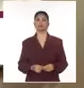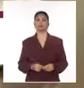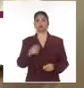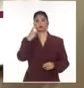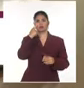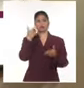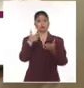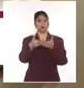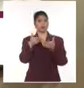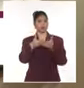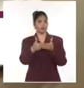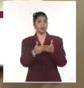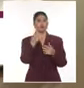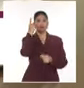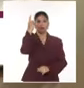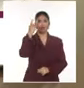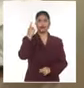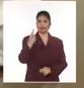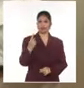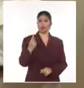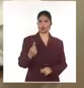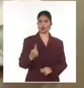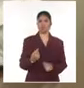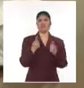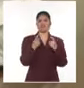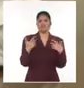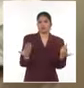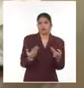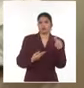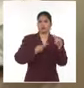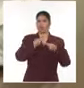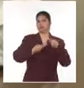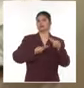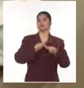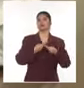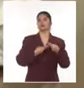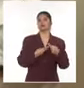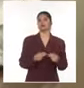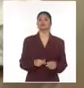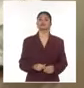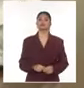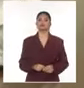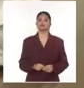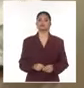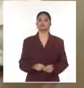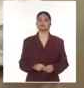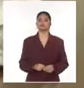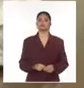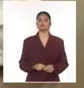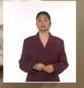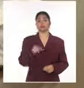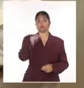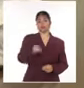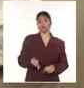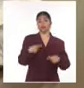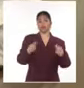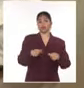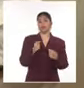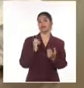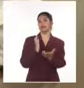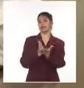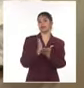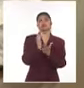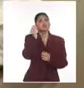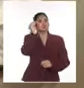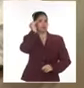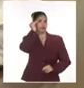qué es lo que lleva cada caso, qué faltó por hacer. Y entonces esto te obliga a superarte, esto te obliga a ver que